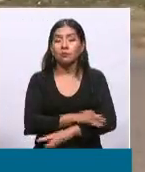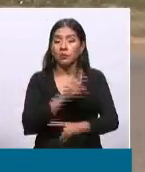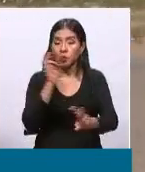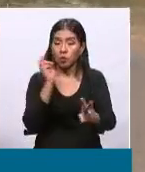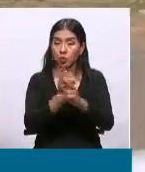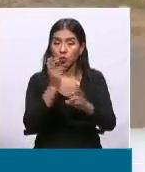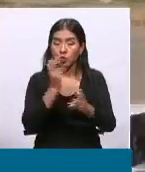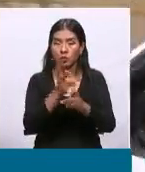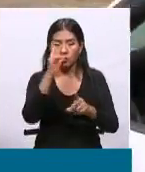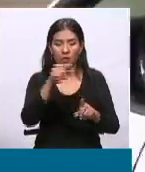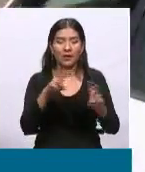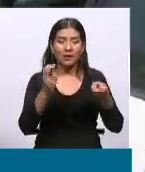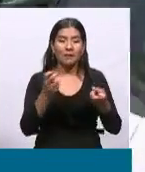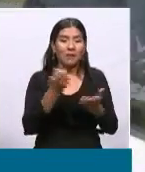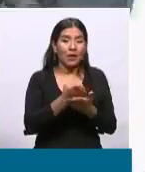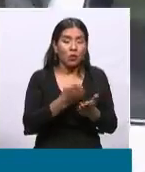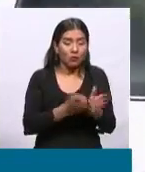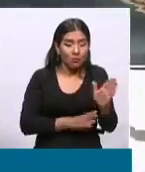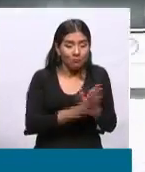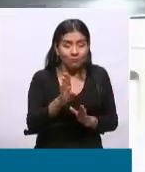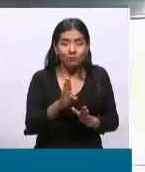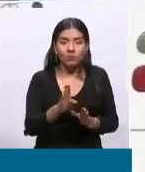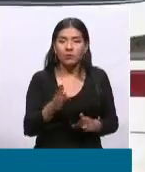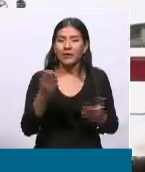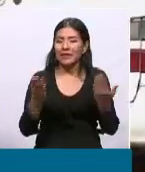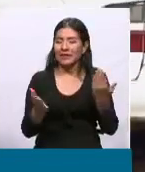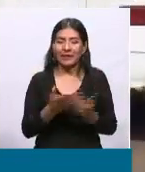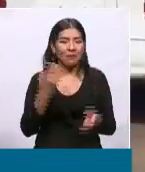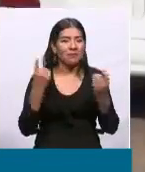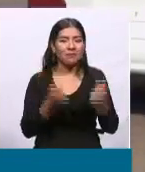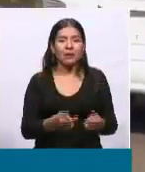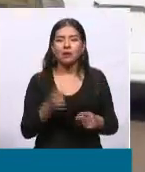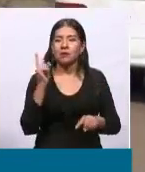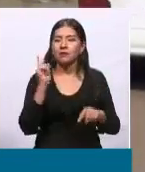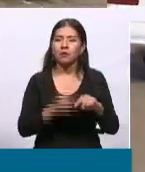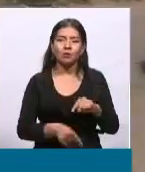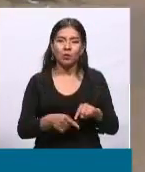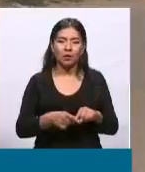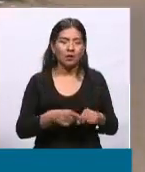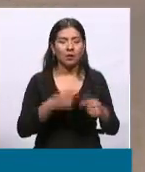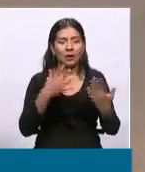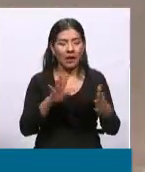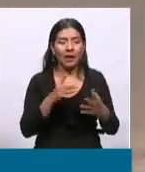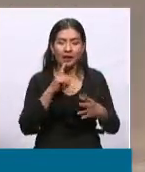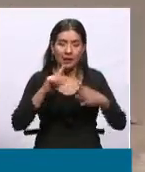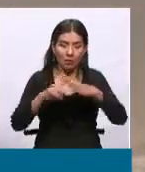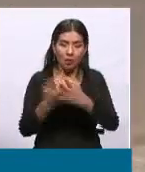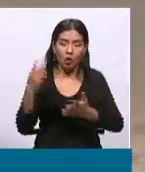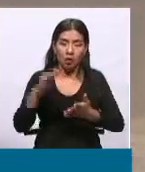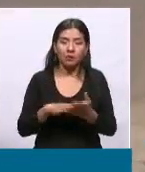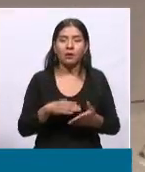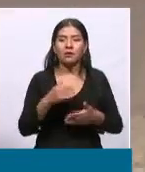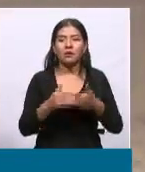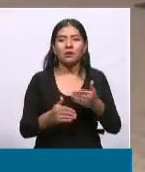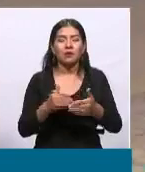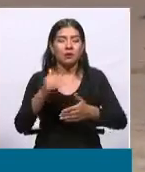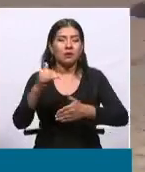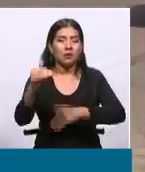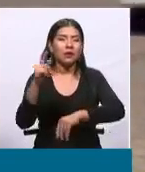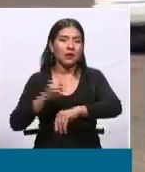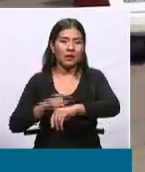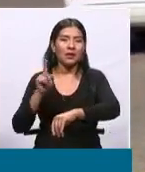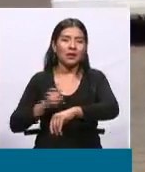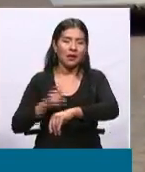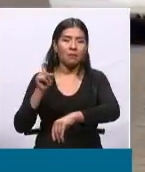economía no tiene una reacción inmediata, sino toma todavía su tiempo. Y cuando